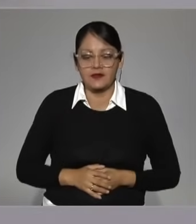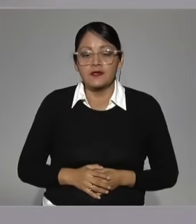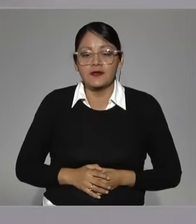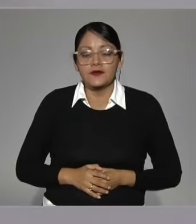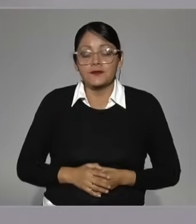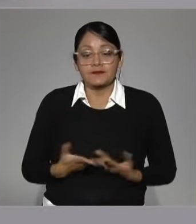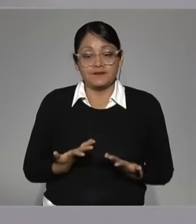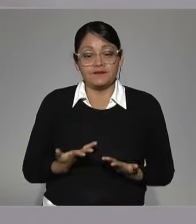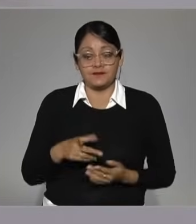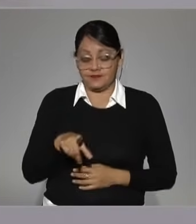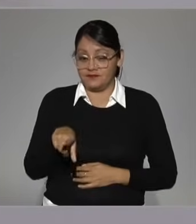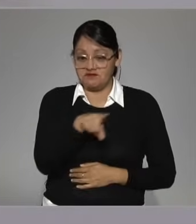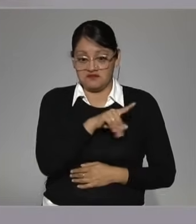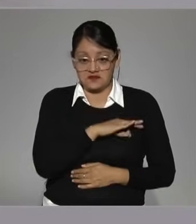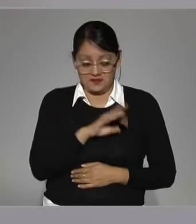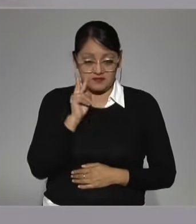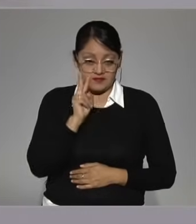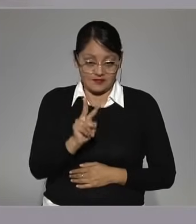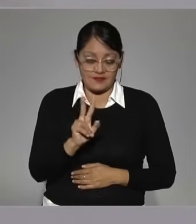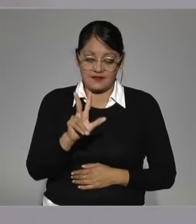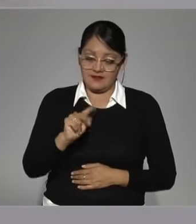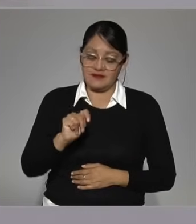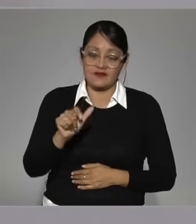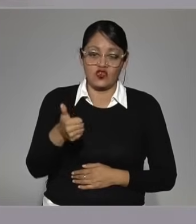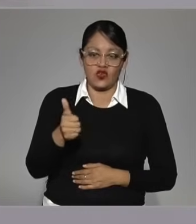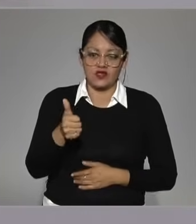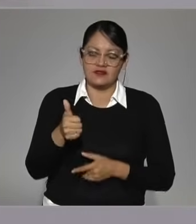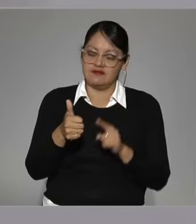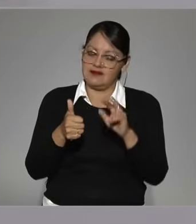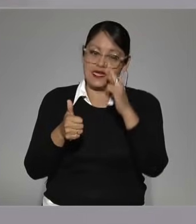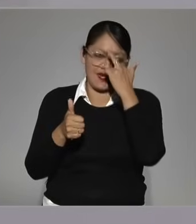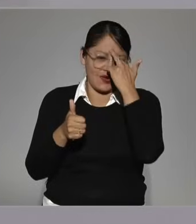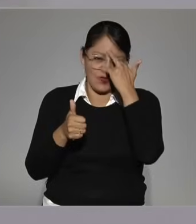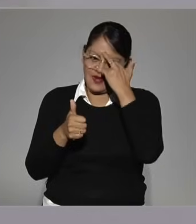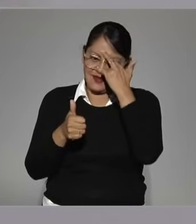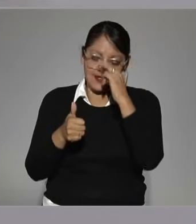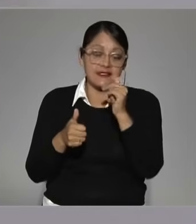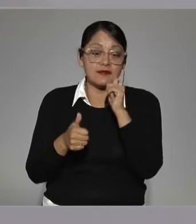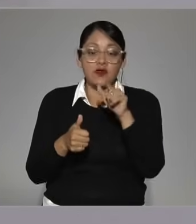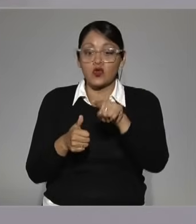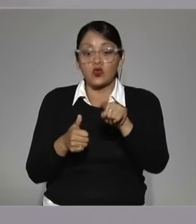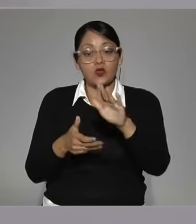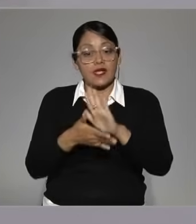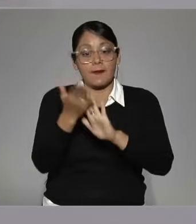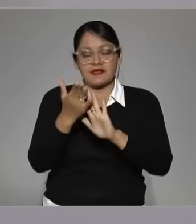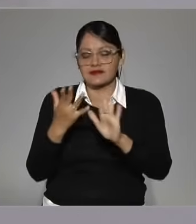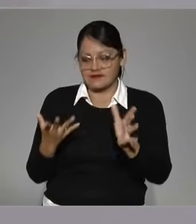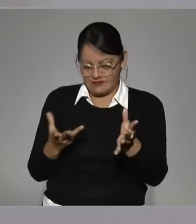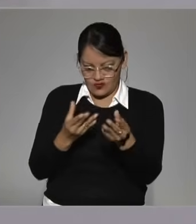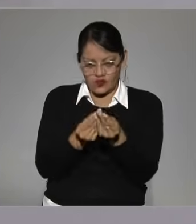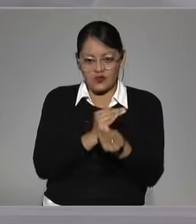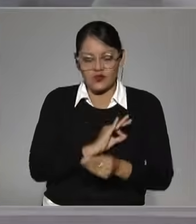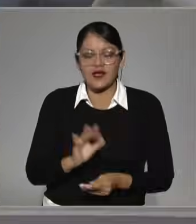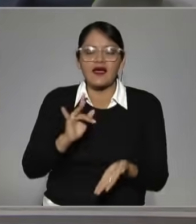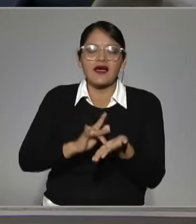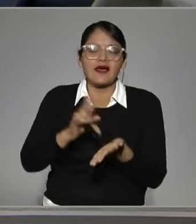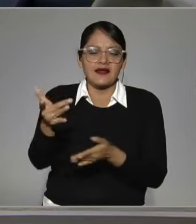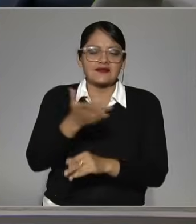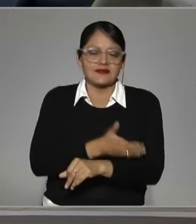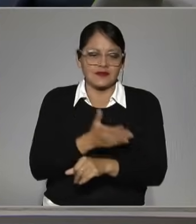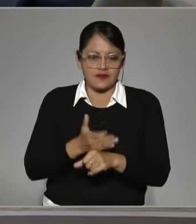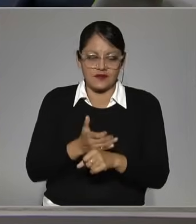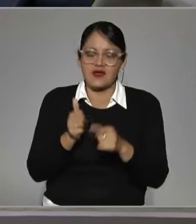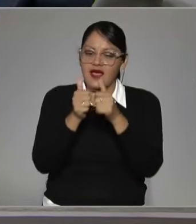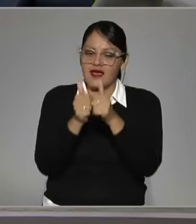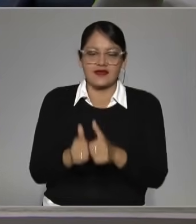estar ahí, usted nos puede ver, el 11, recuérdelo, 11 Más siempre va contigo. Gracias por acompañarnos, lo invitamos